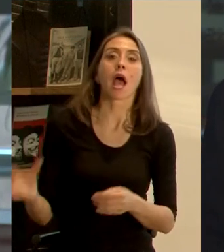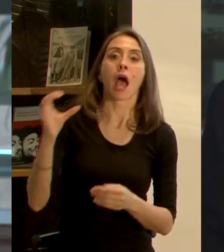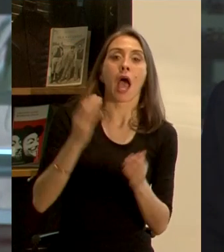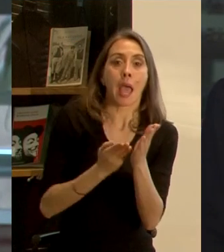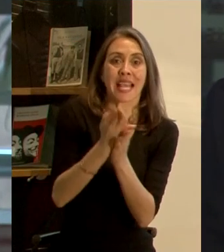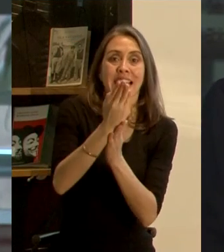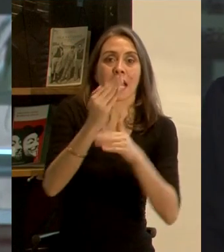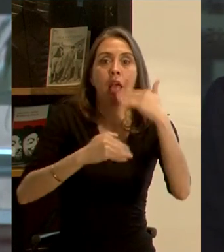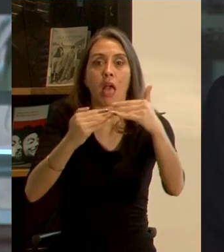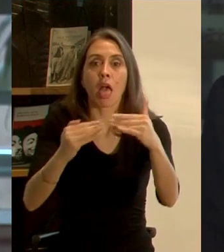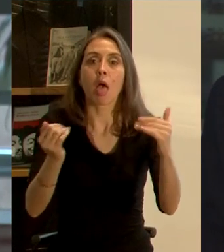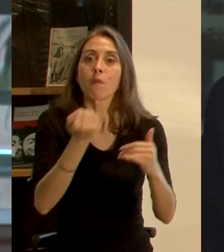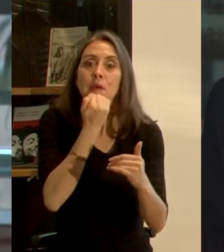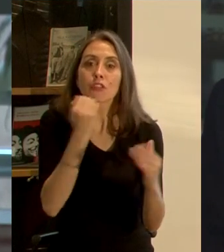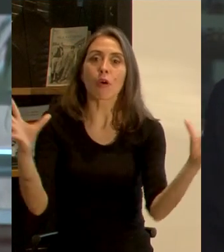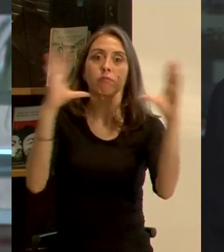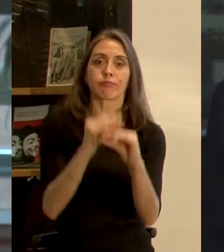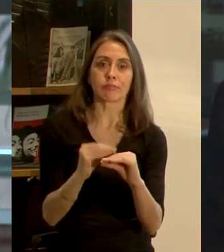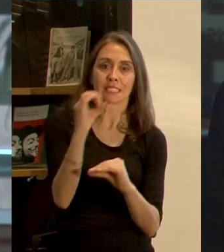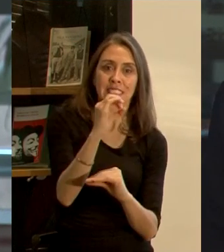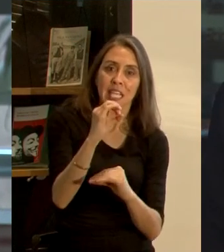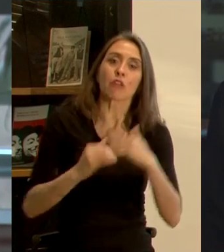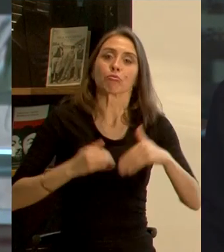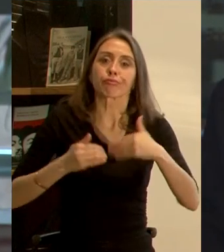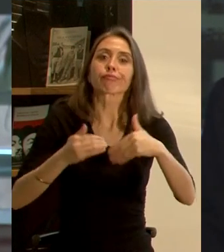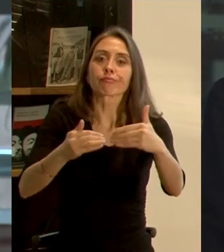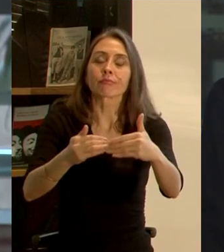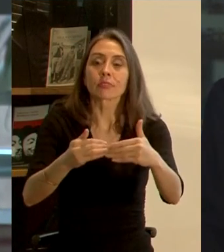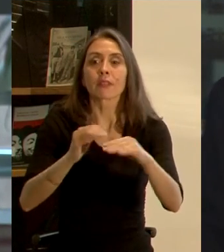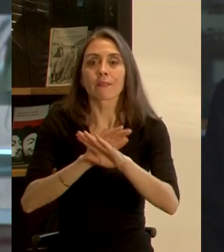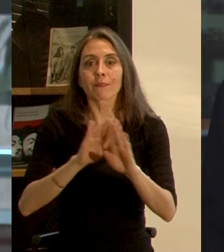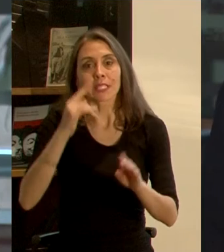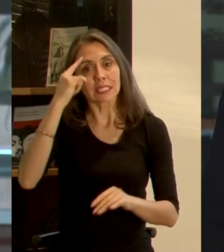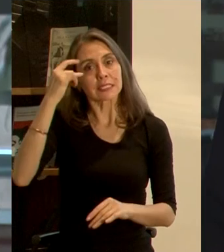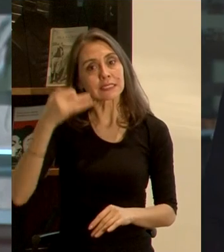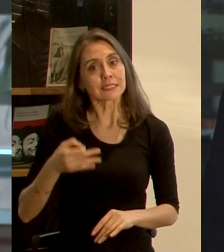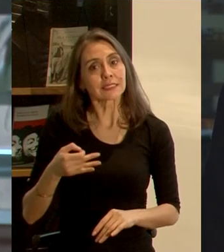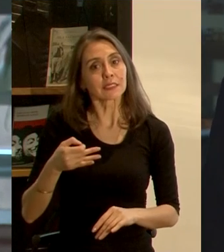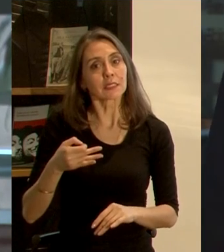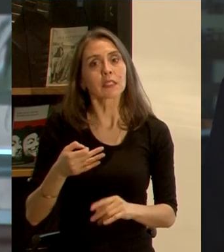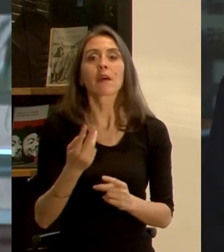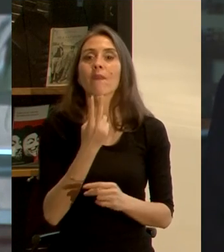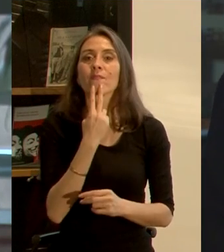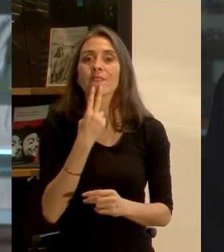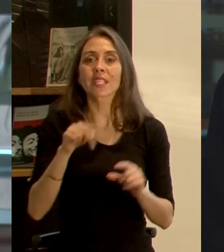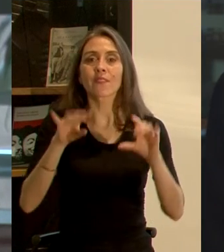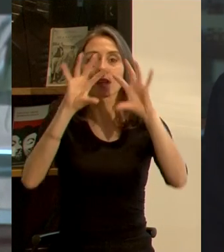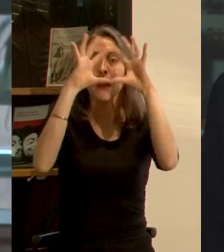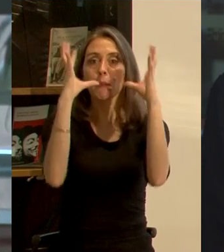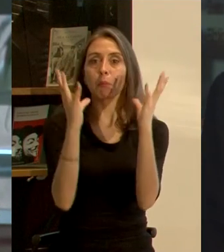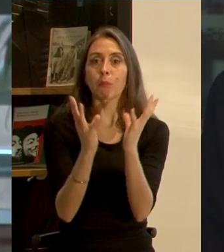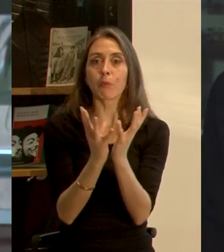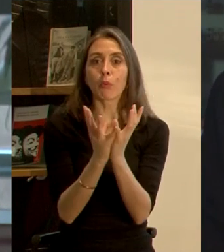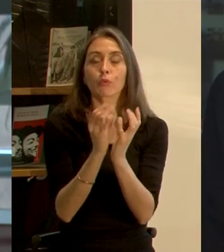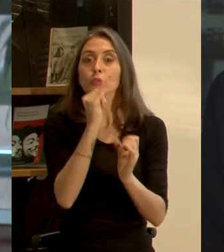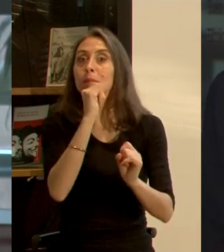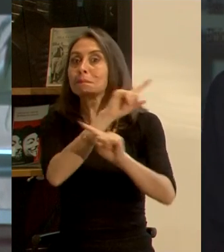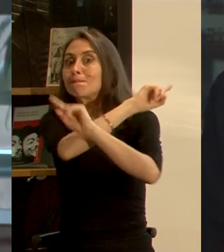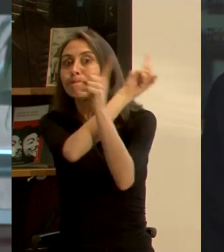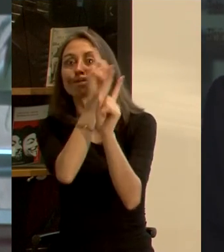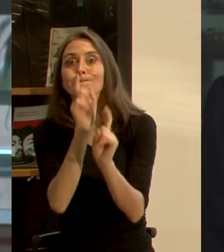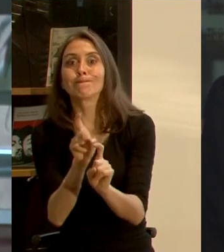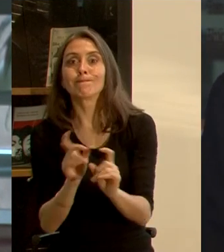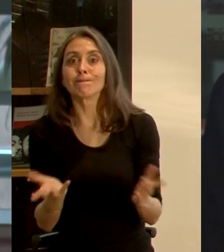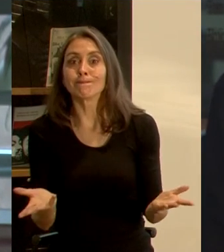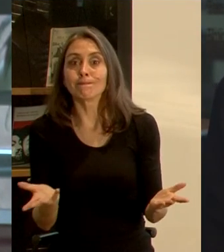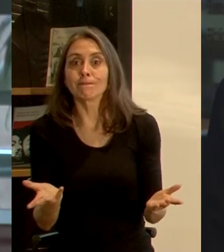que lo que nos falta es entender que terminó el mundo de la certeza y lo que vamos a vivir es un mundo de absoluta incertidumbre.